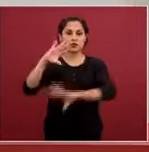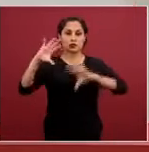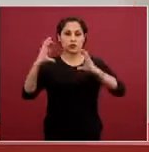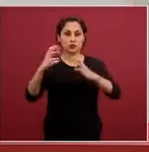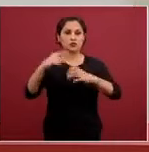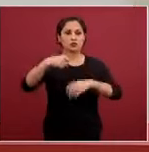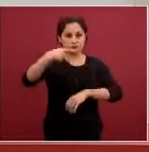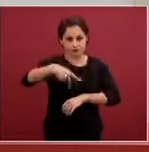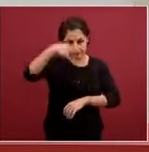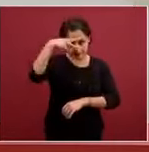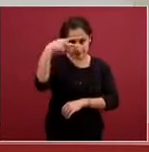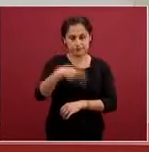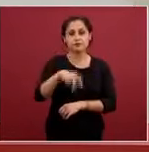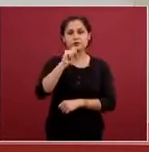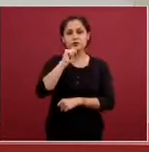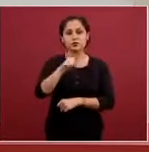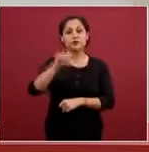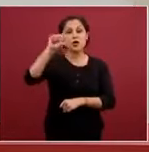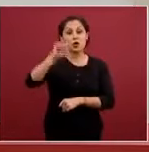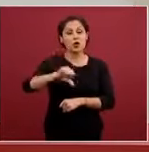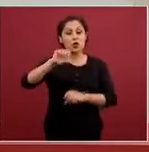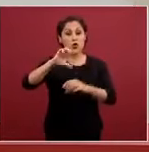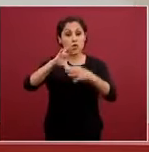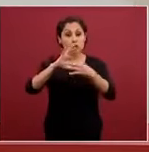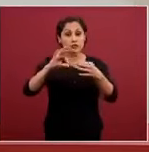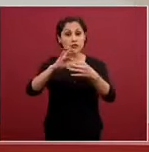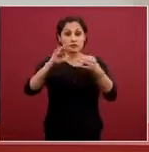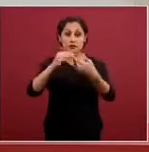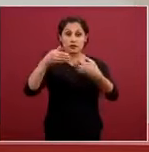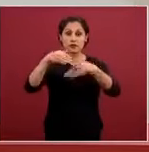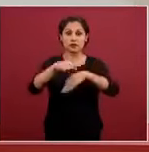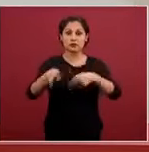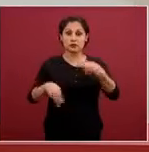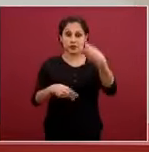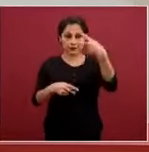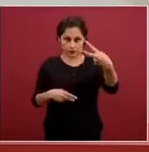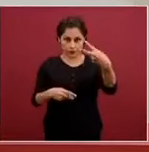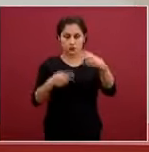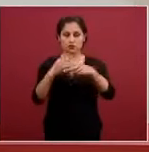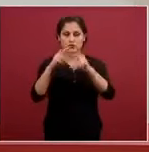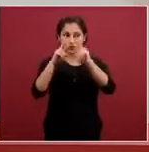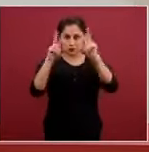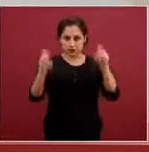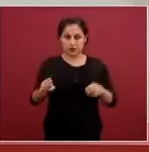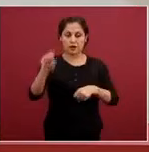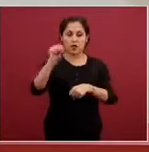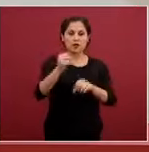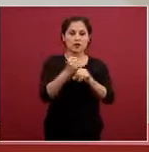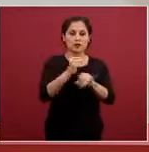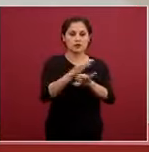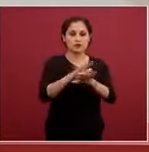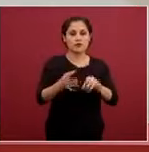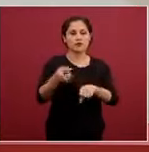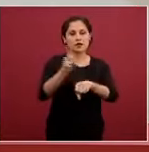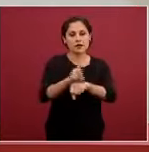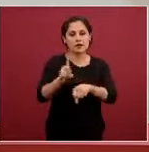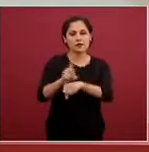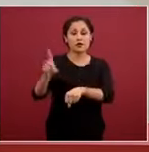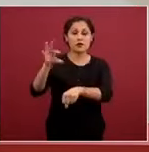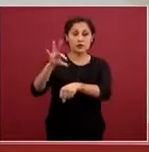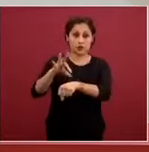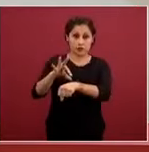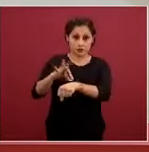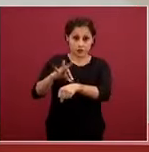dos elementos. El primero es el informe técnico diario que presentará el doctor José Luis Salomía, director general de